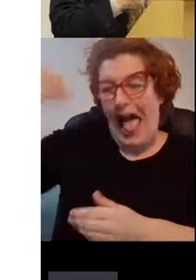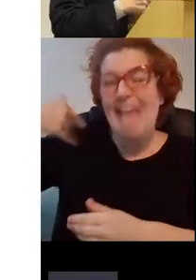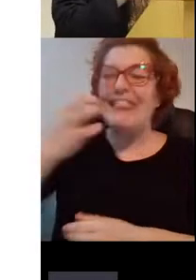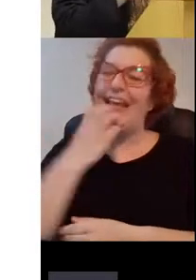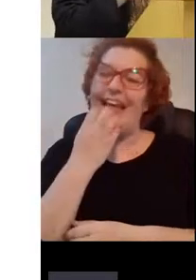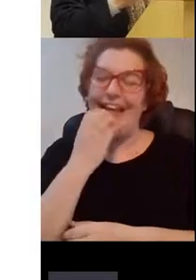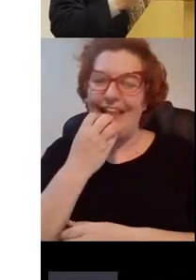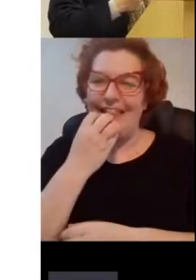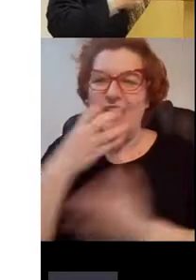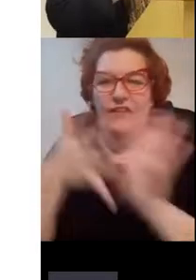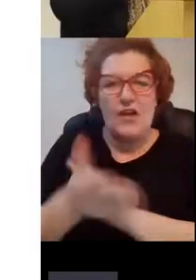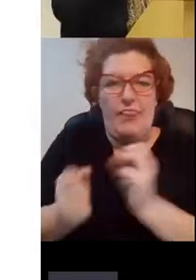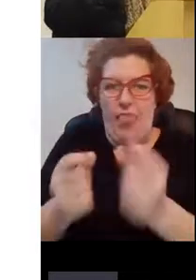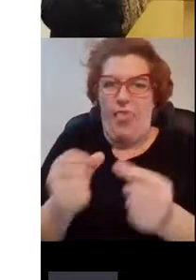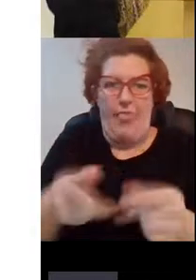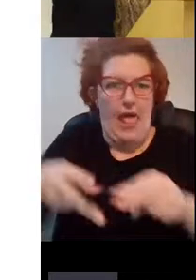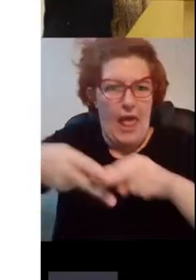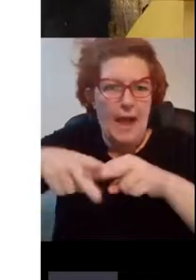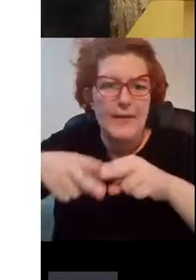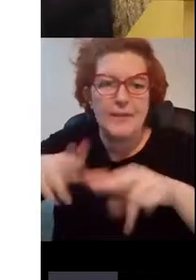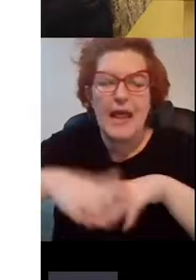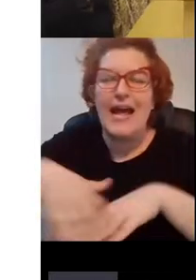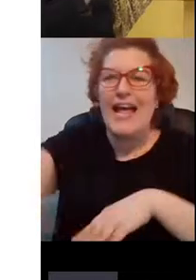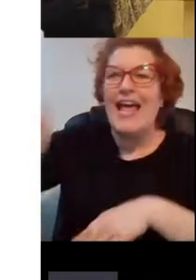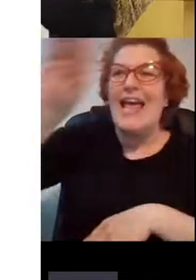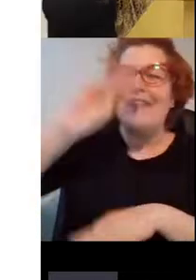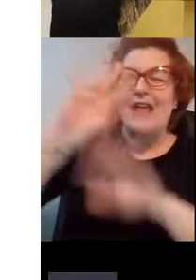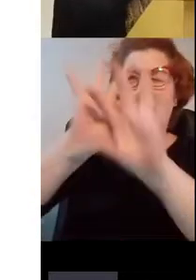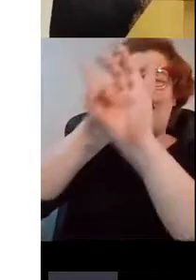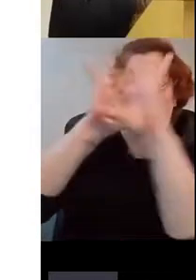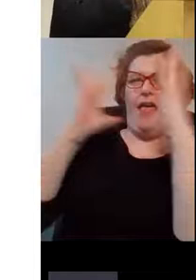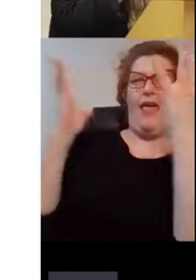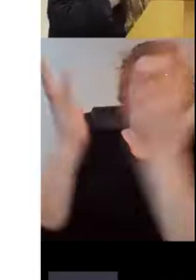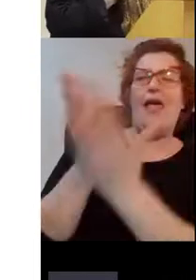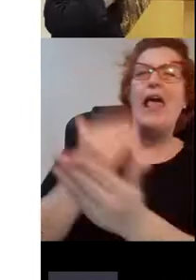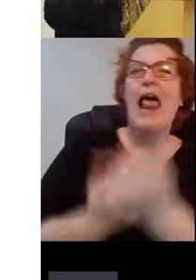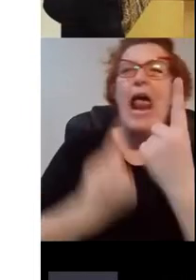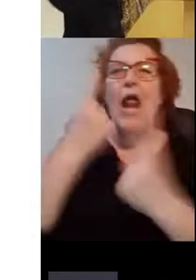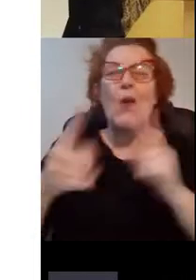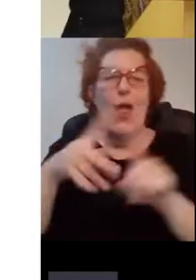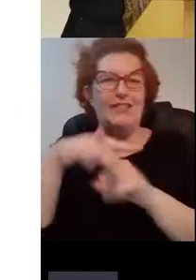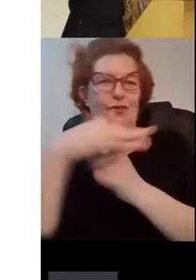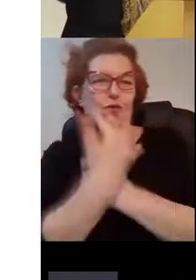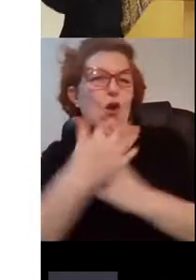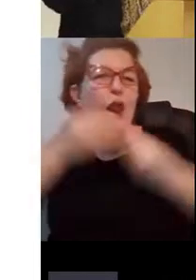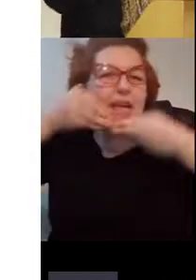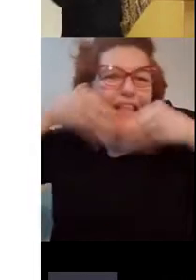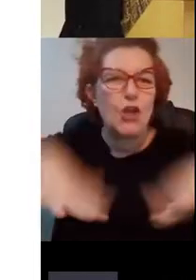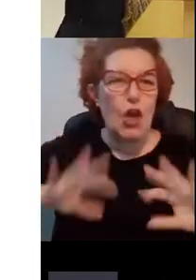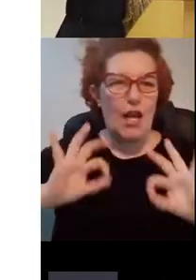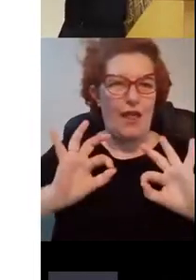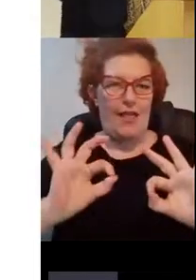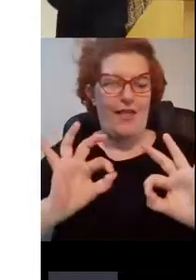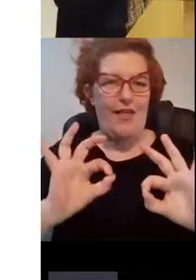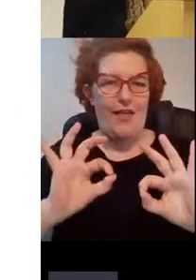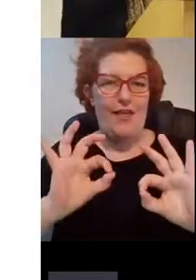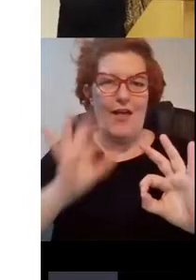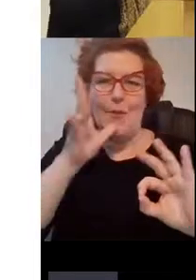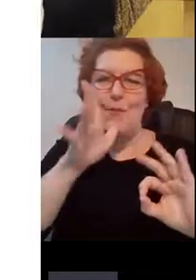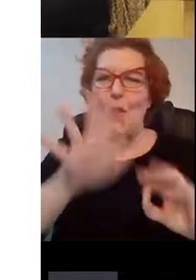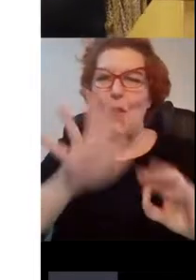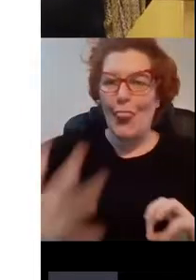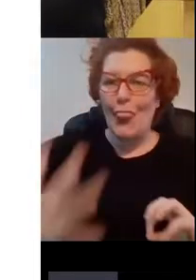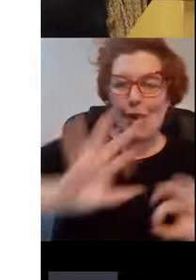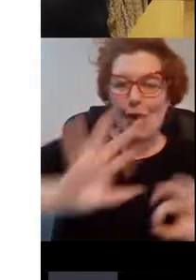herramientas suficientes para comprender de forma global algunos periodos históricos que en un marco geográfico